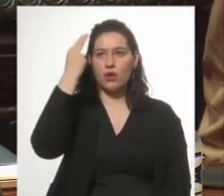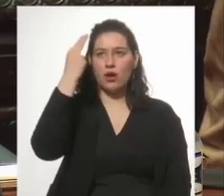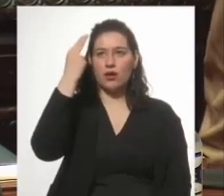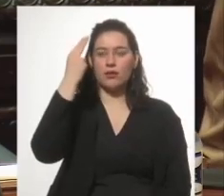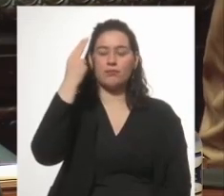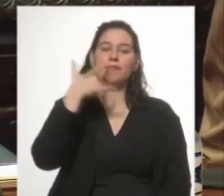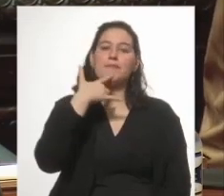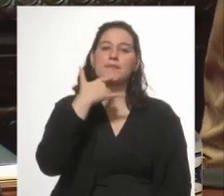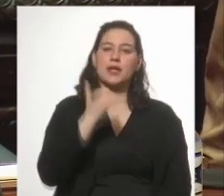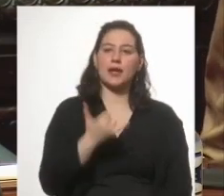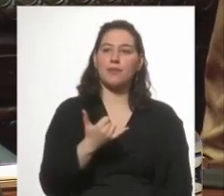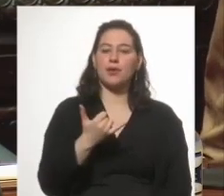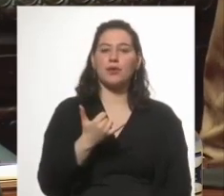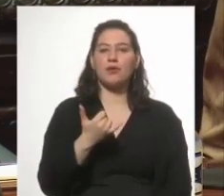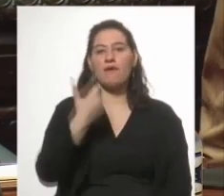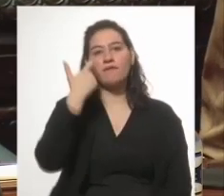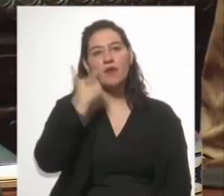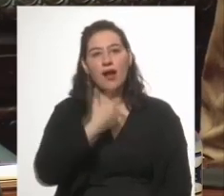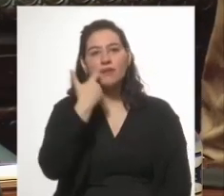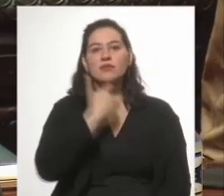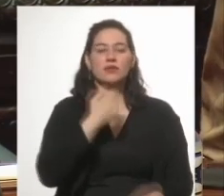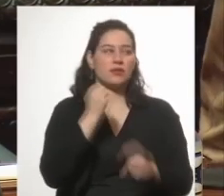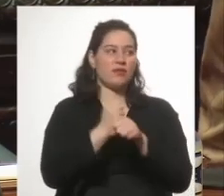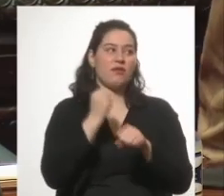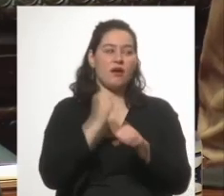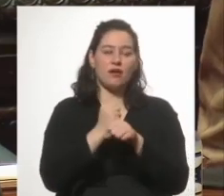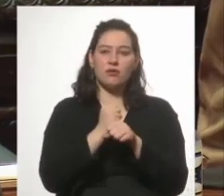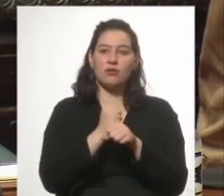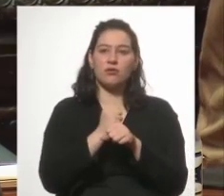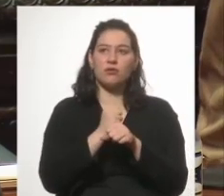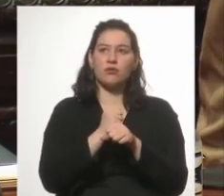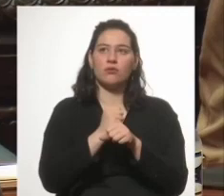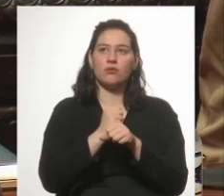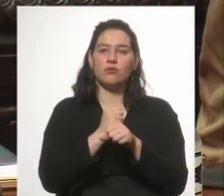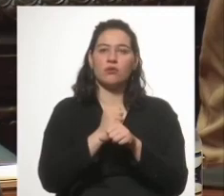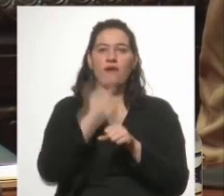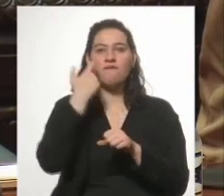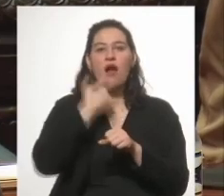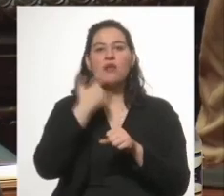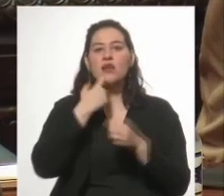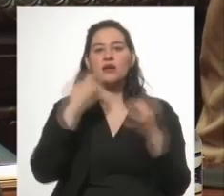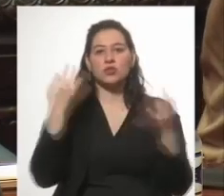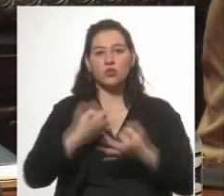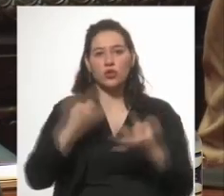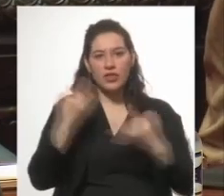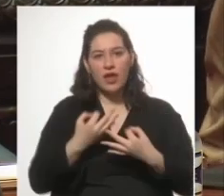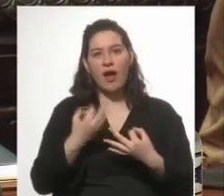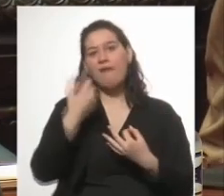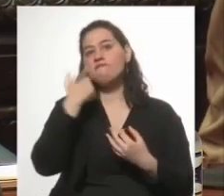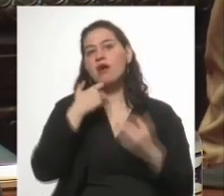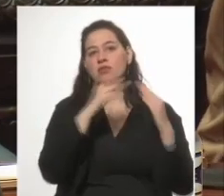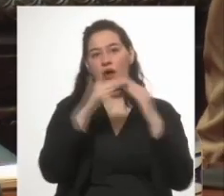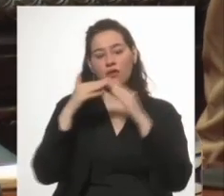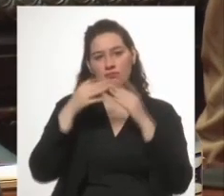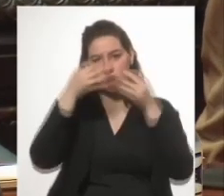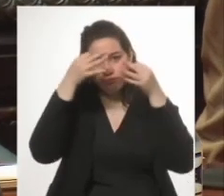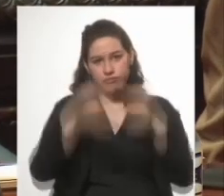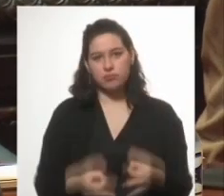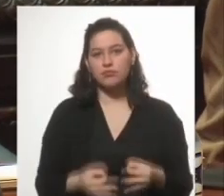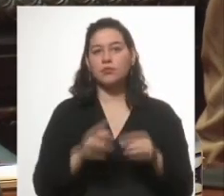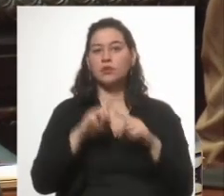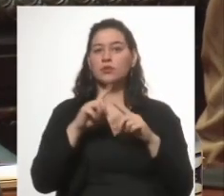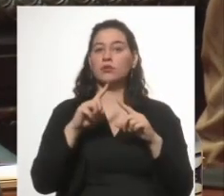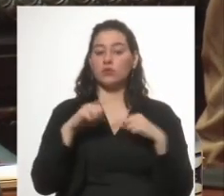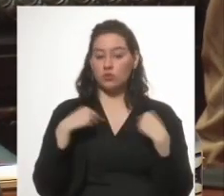lo son la falta de trabajo, la falta de seguridad, la falta de vivienda digna.